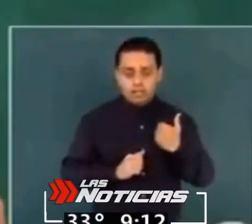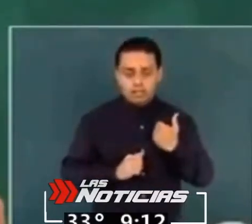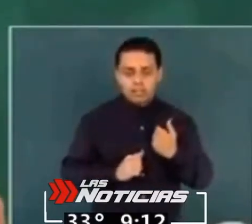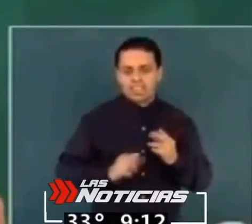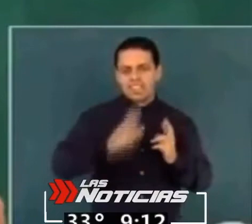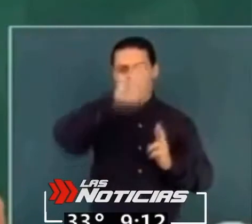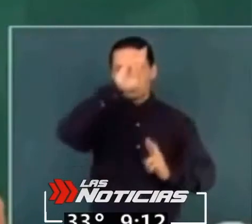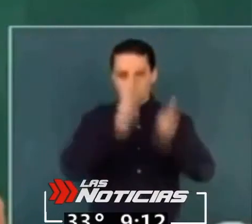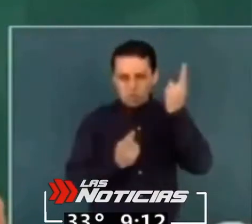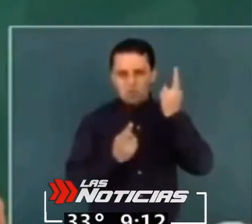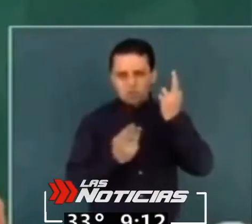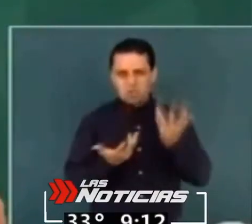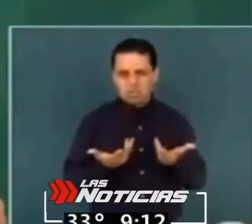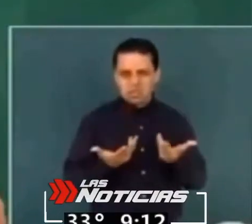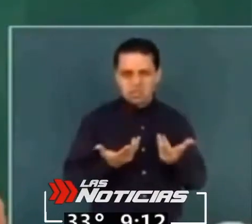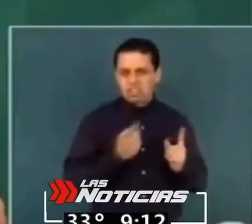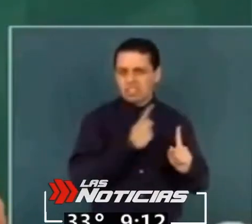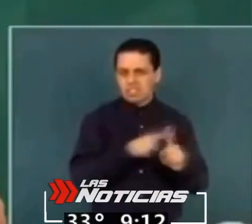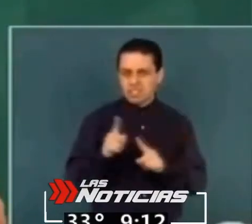revoluciones